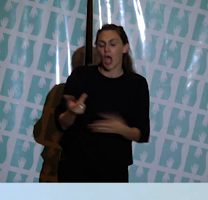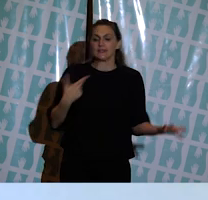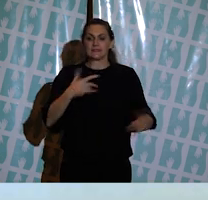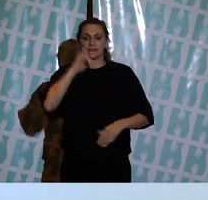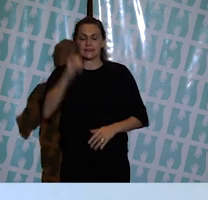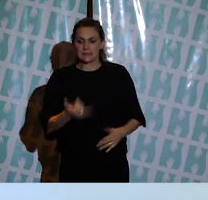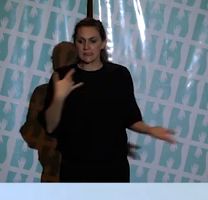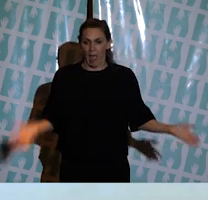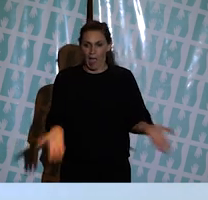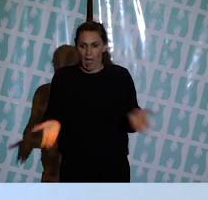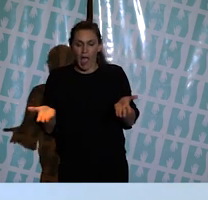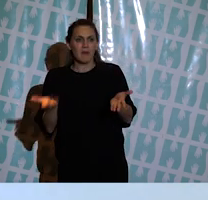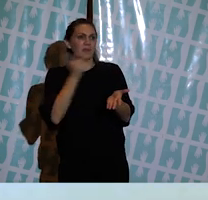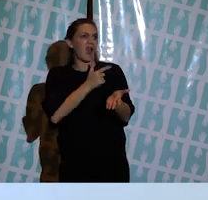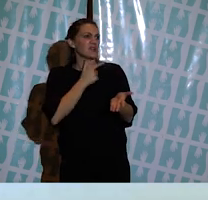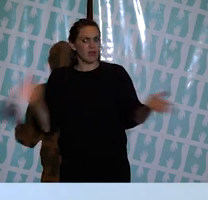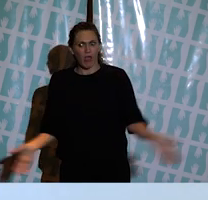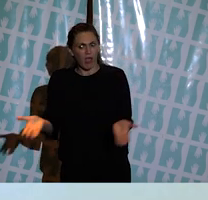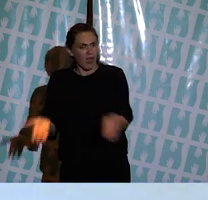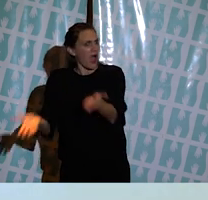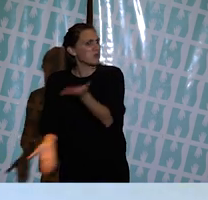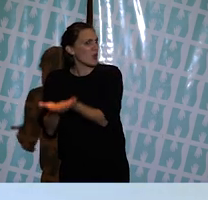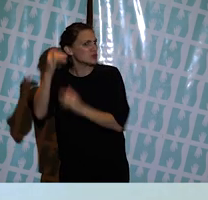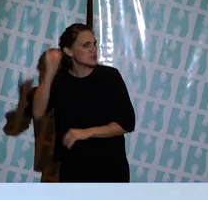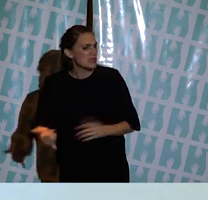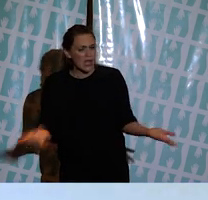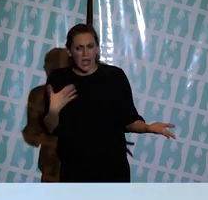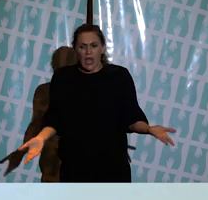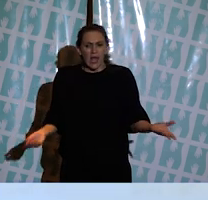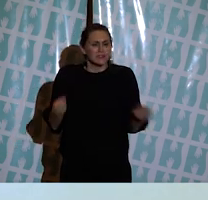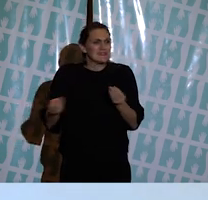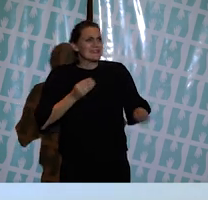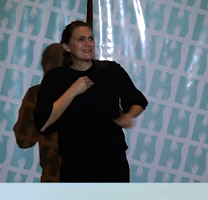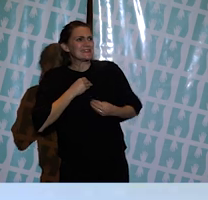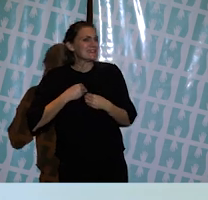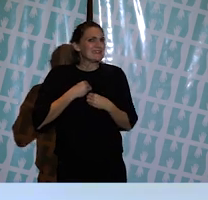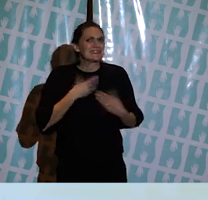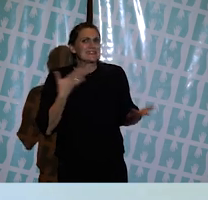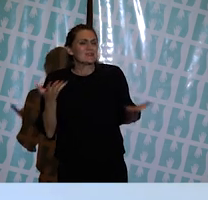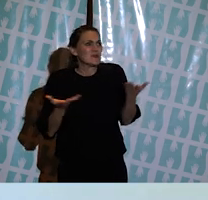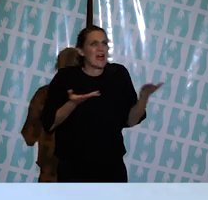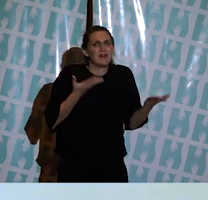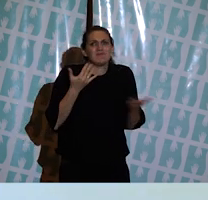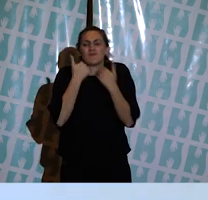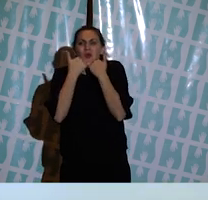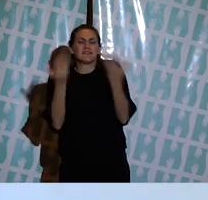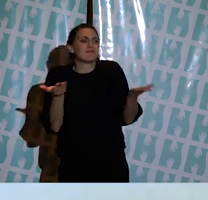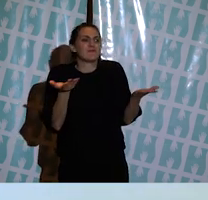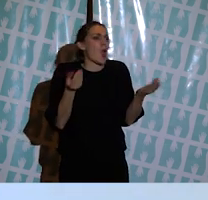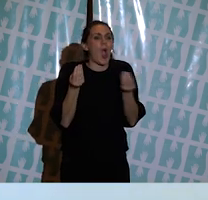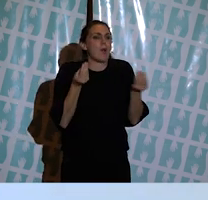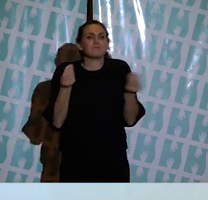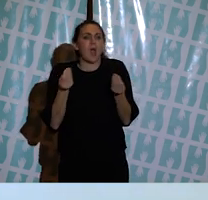lo estás apañando, entonces estamos a veces en una situación que no sabemos cómo hacer,